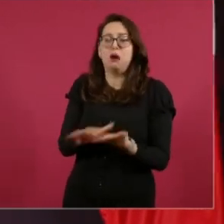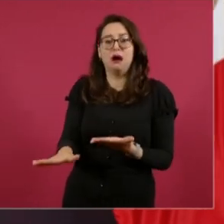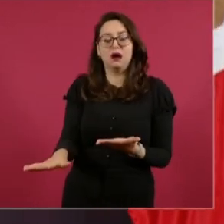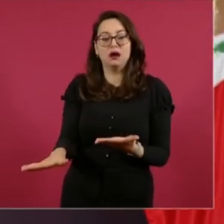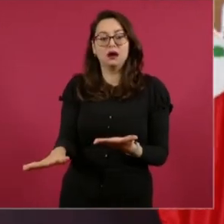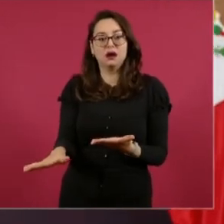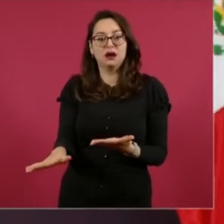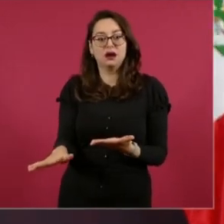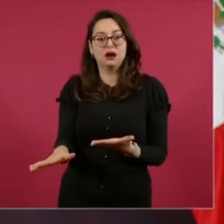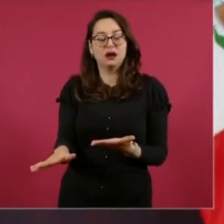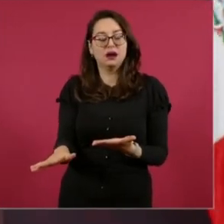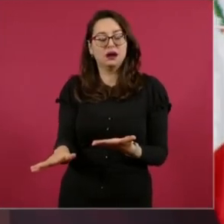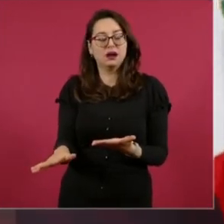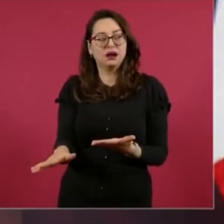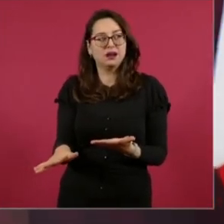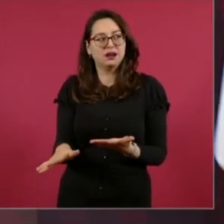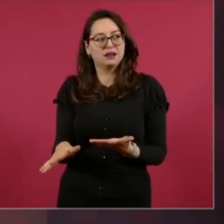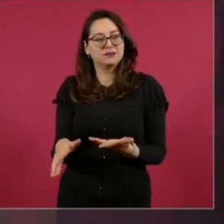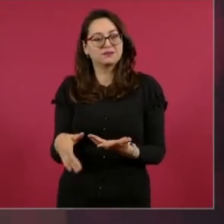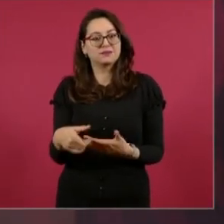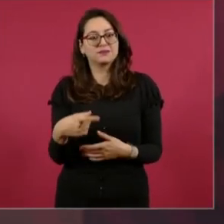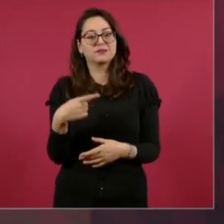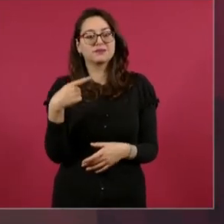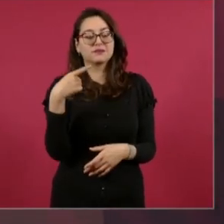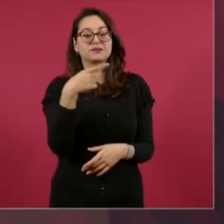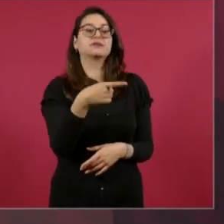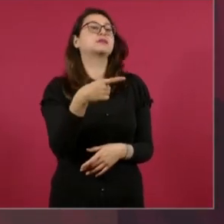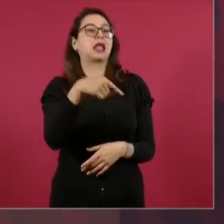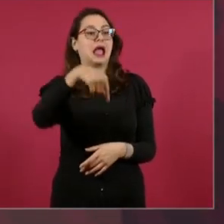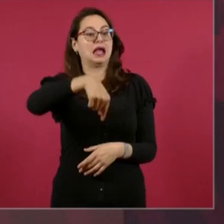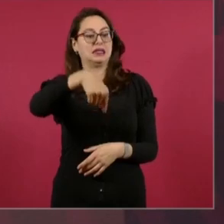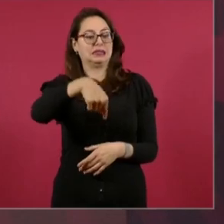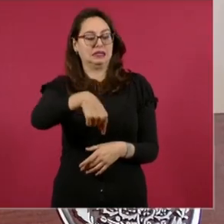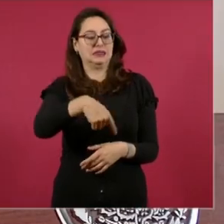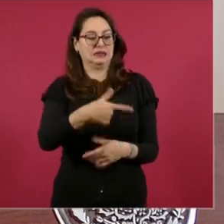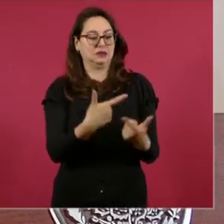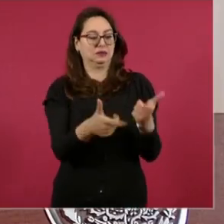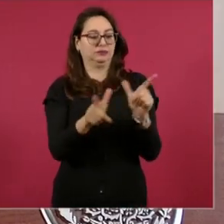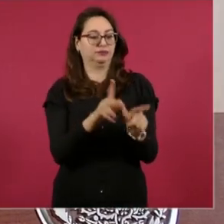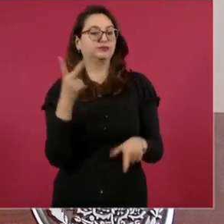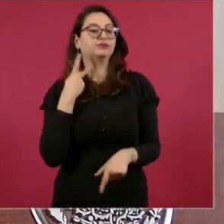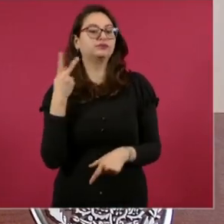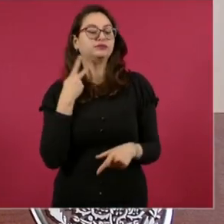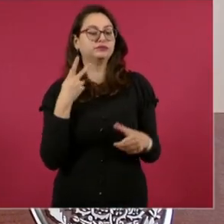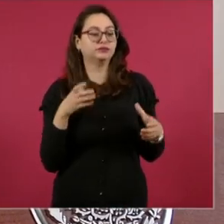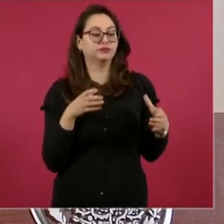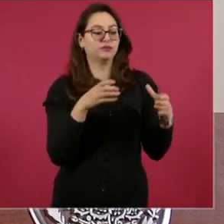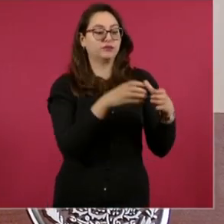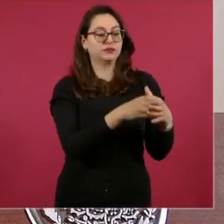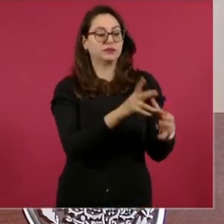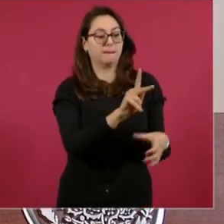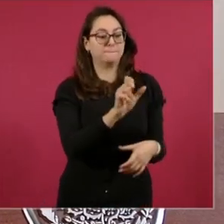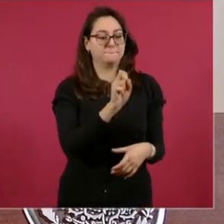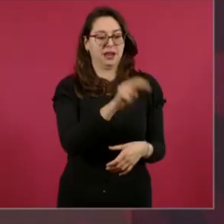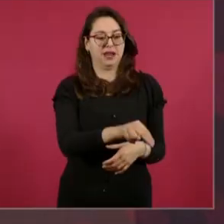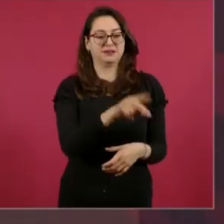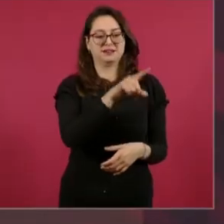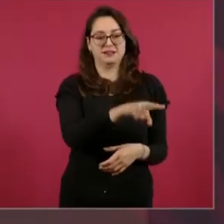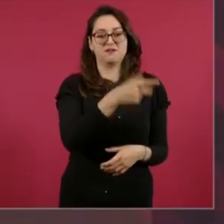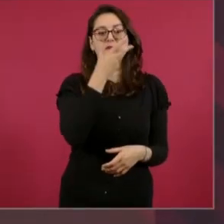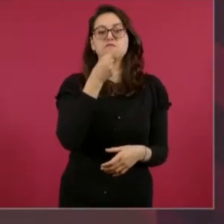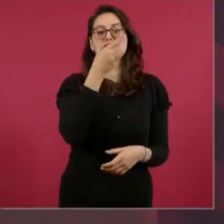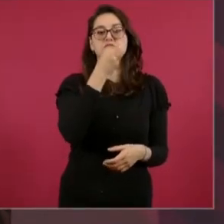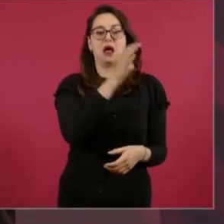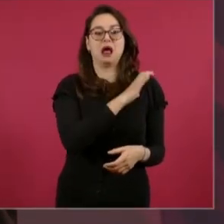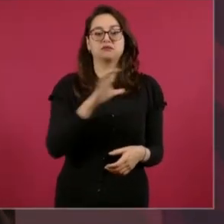Lo tiene de bandera el candidato de aquí, del bloque conservador. Falta de agua.